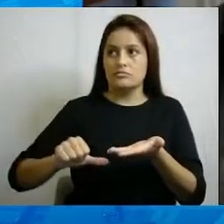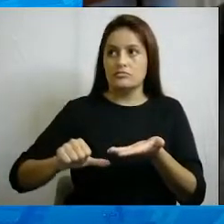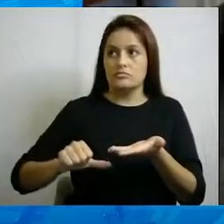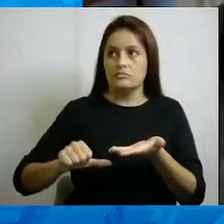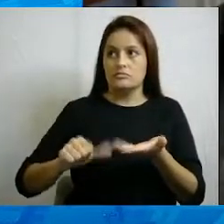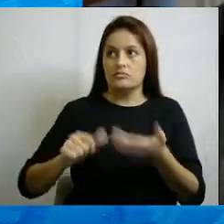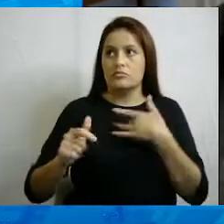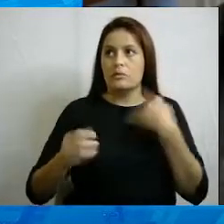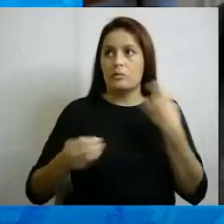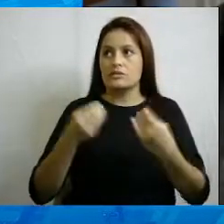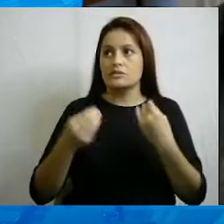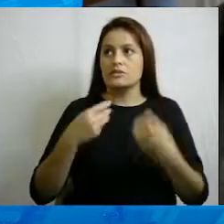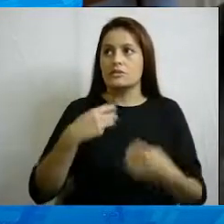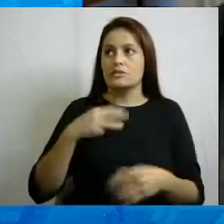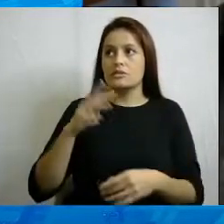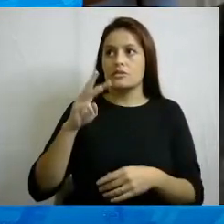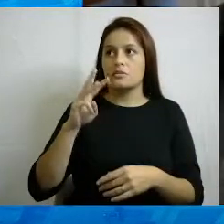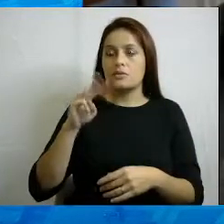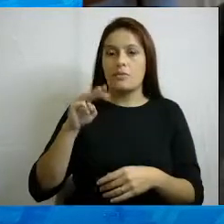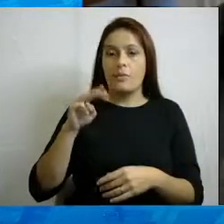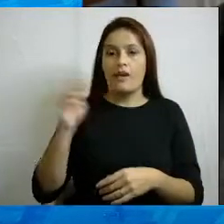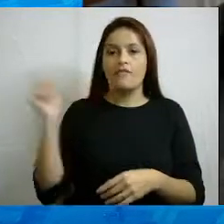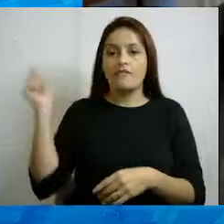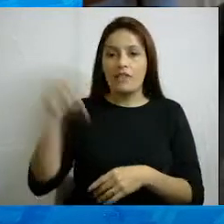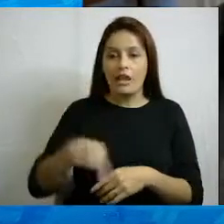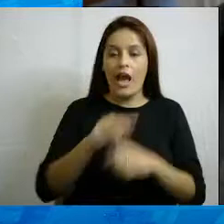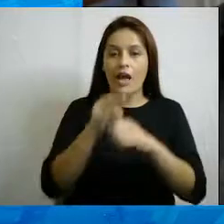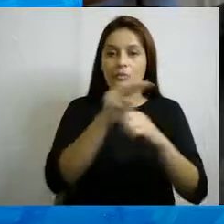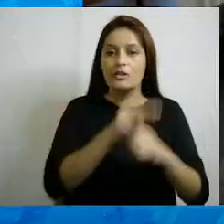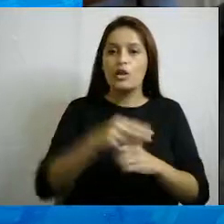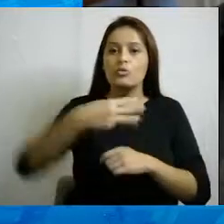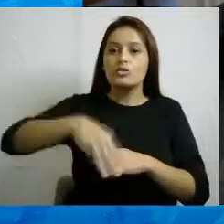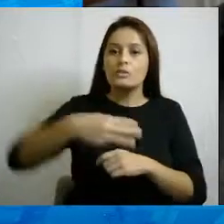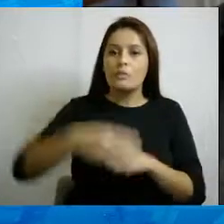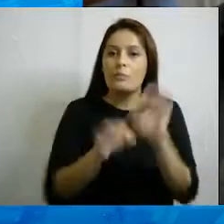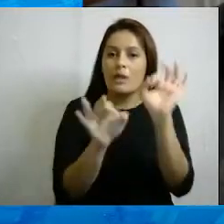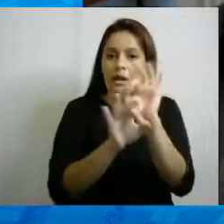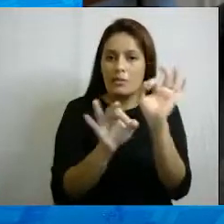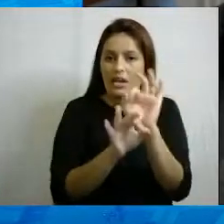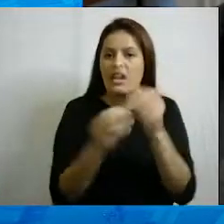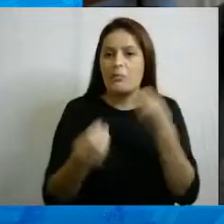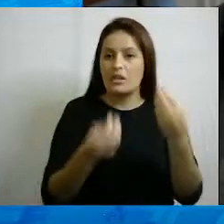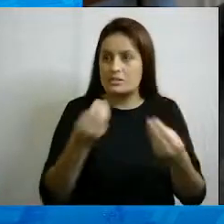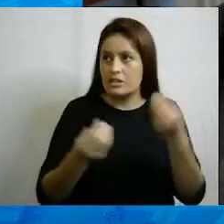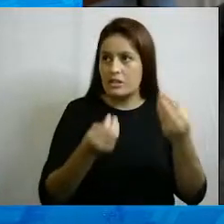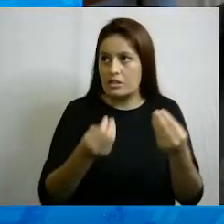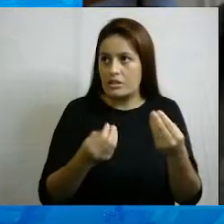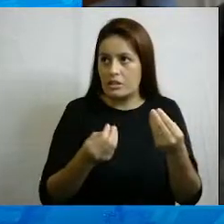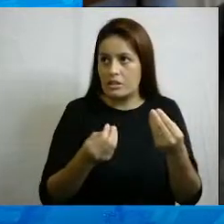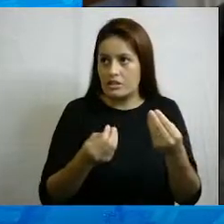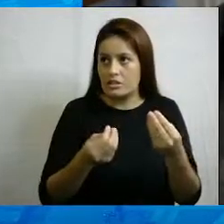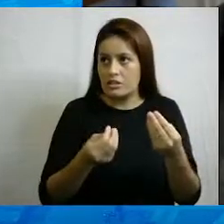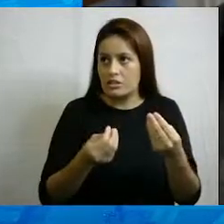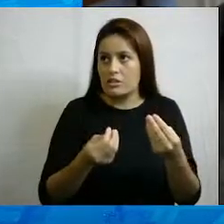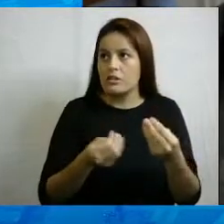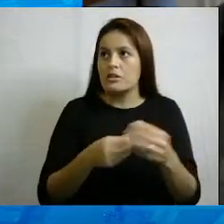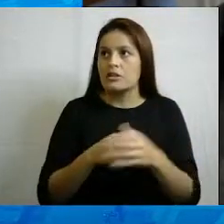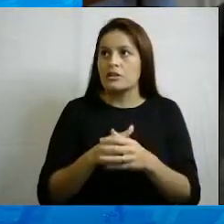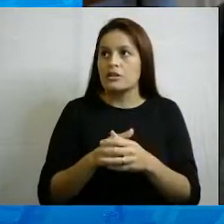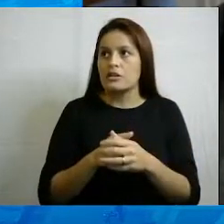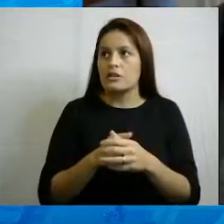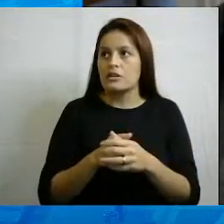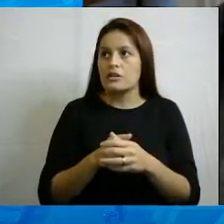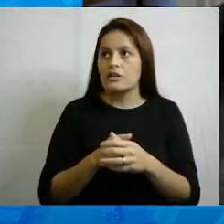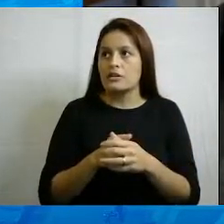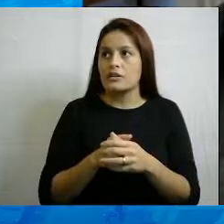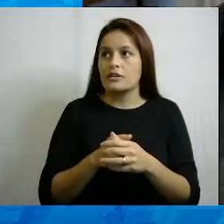lo que pasa? Mi papá vino a hablar aquí con el administrador municipal para explicarle más o menos la situación de lo que había sucedido.